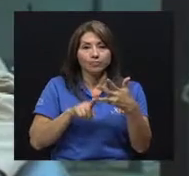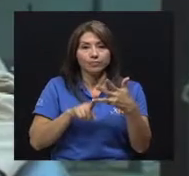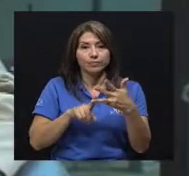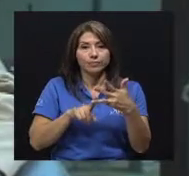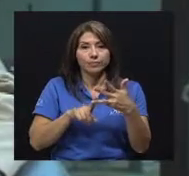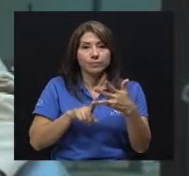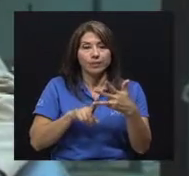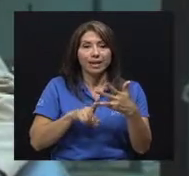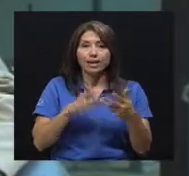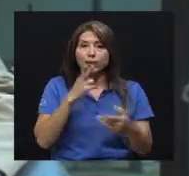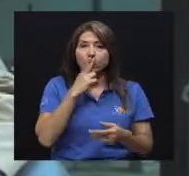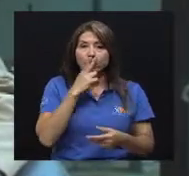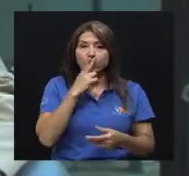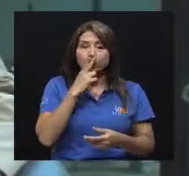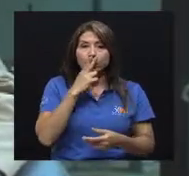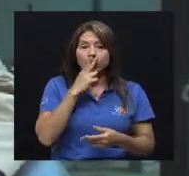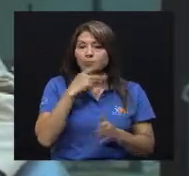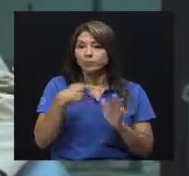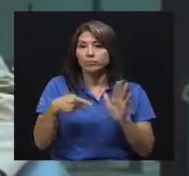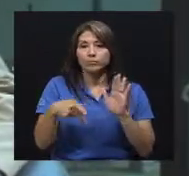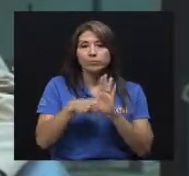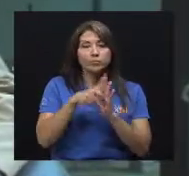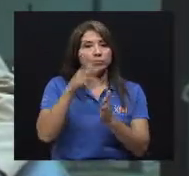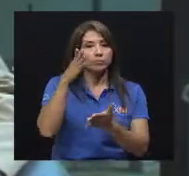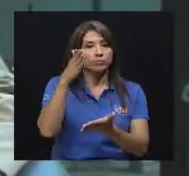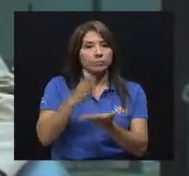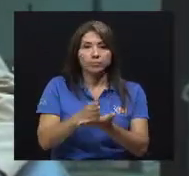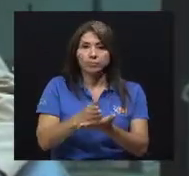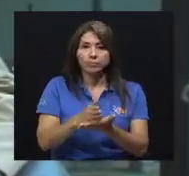eliminar totalmente el cigarrillo.